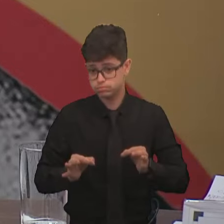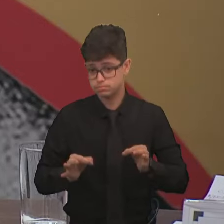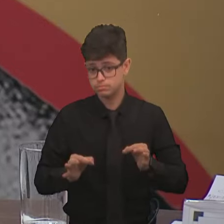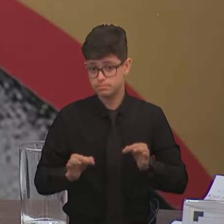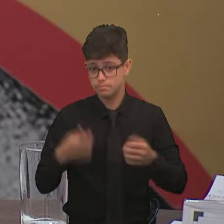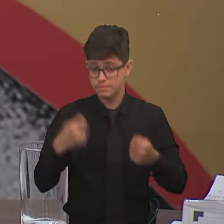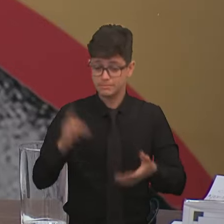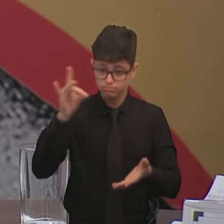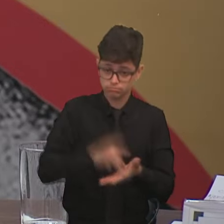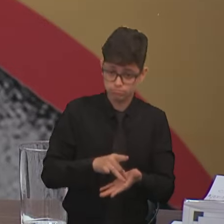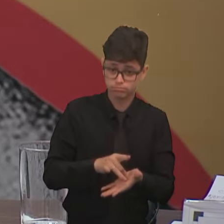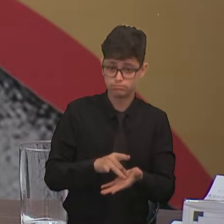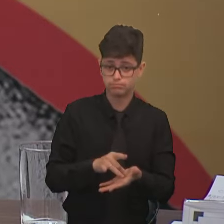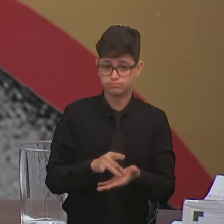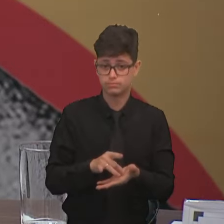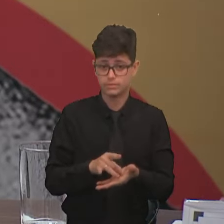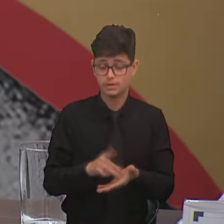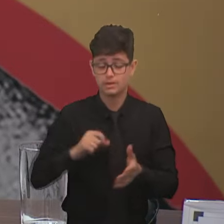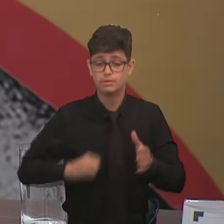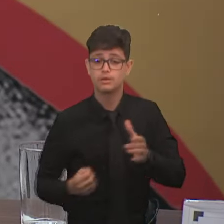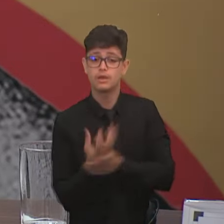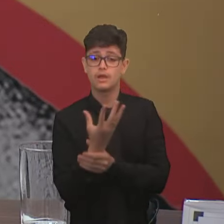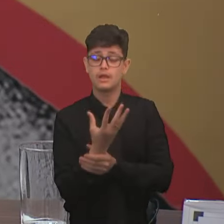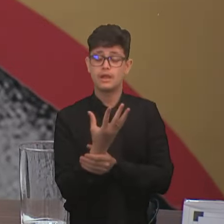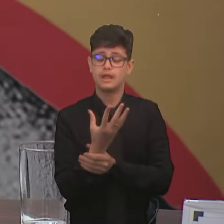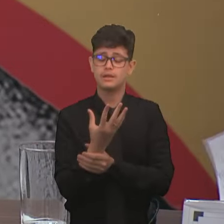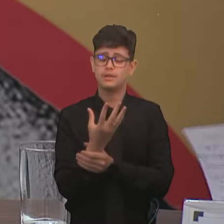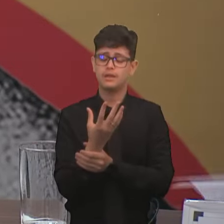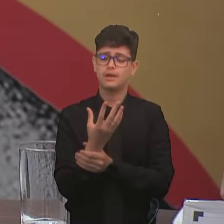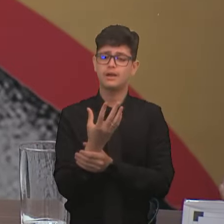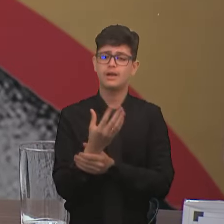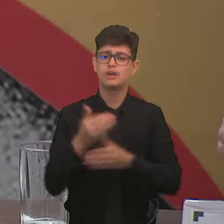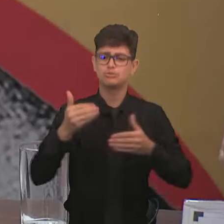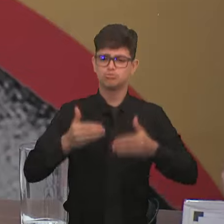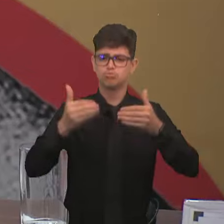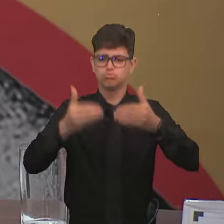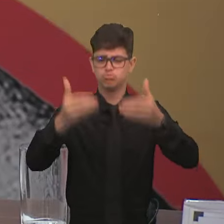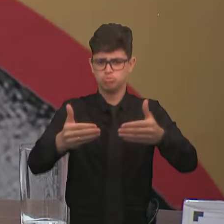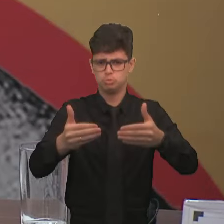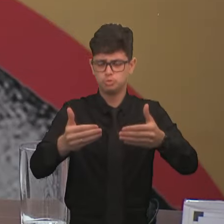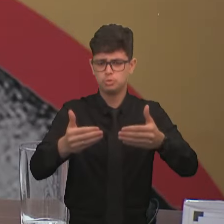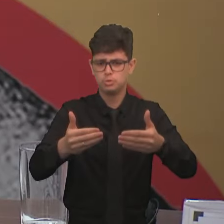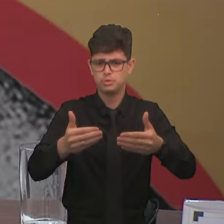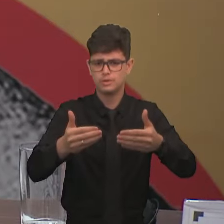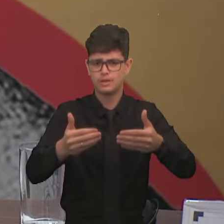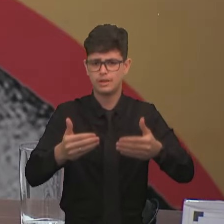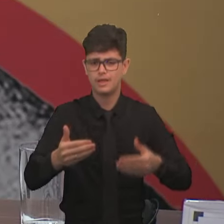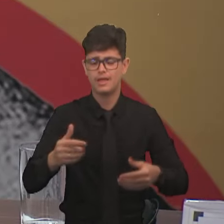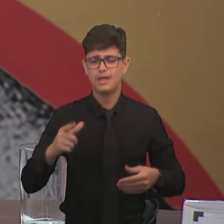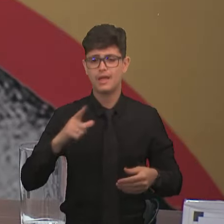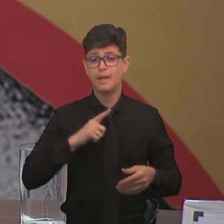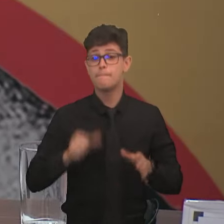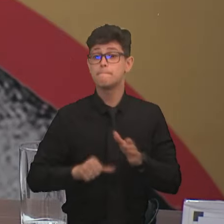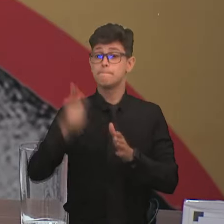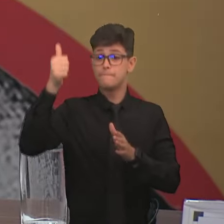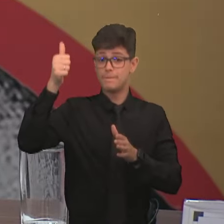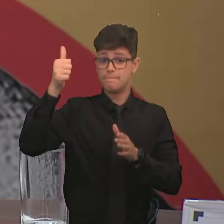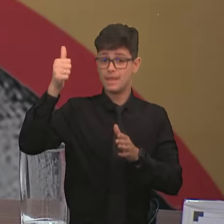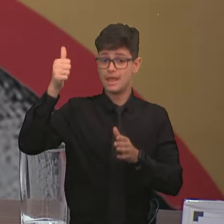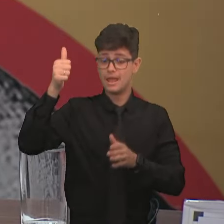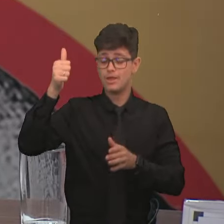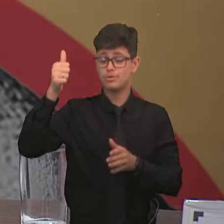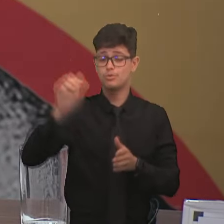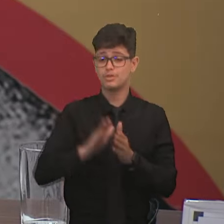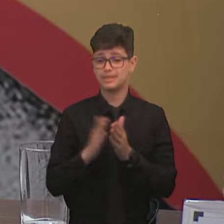Ese contexto, la creación de estructuras de gobernabilidad, de sistemas es una de las prioridades de la